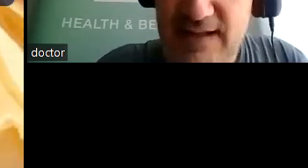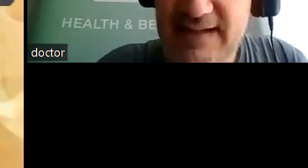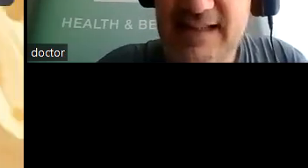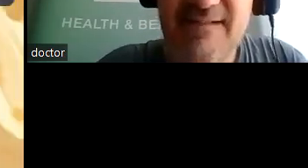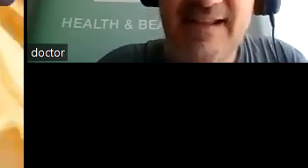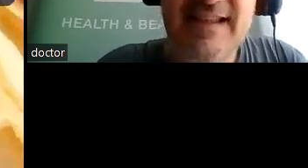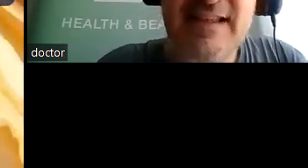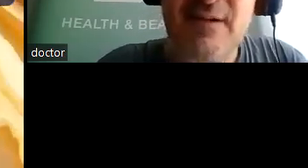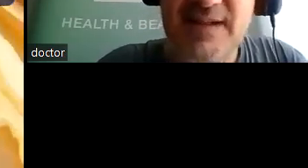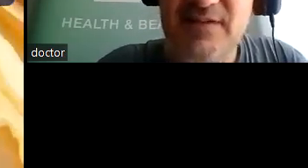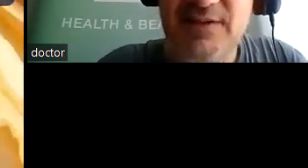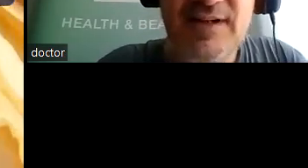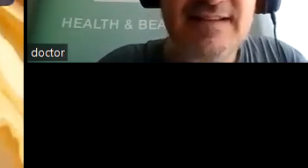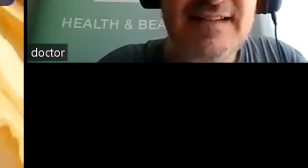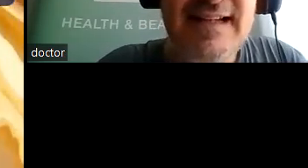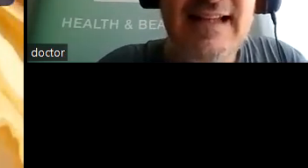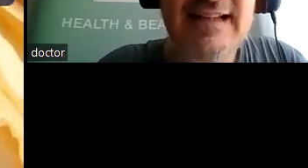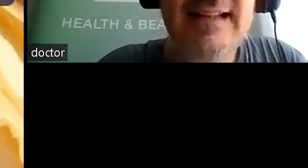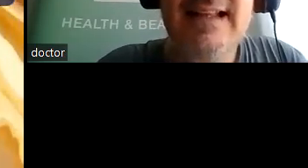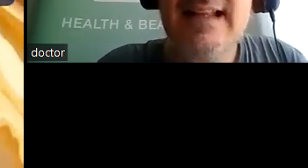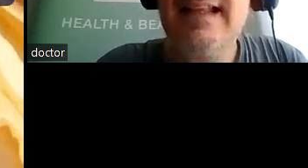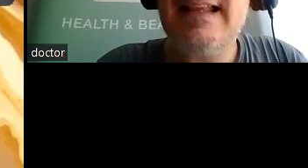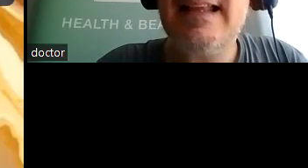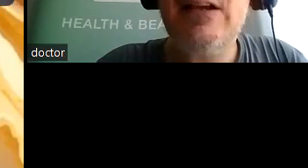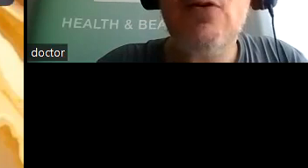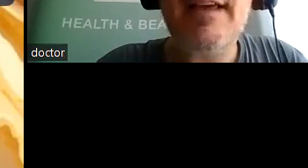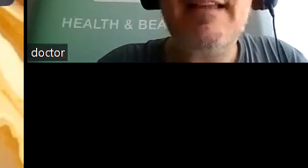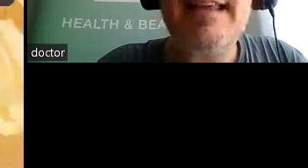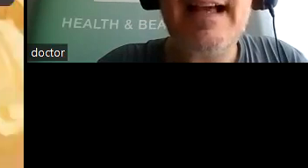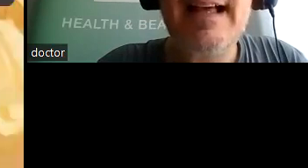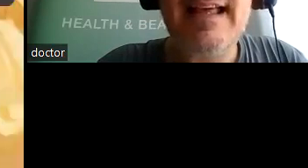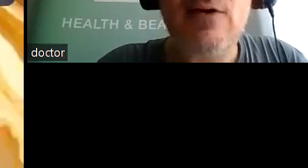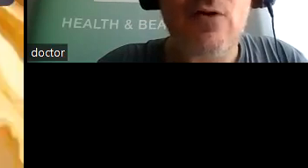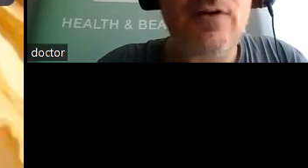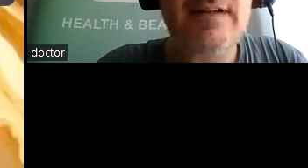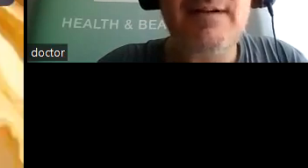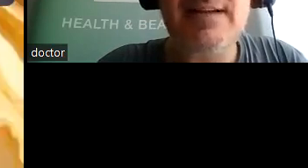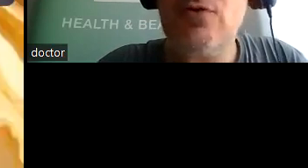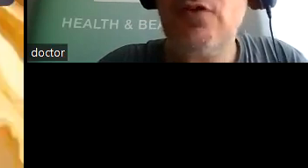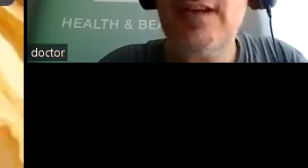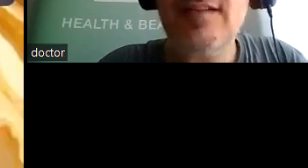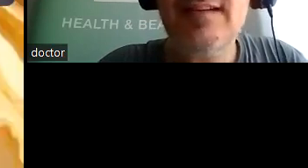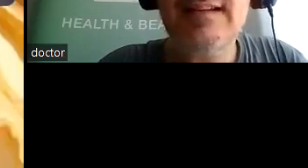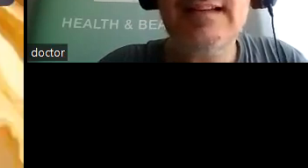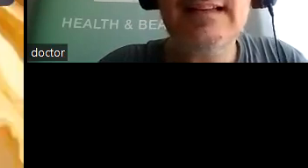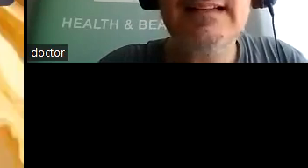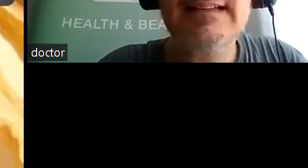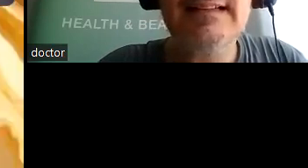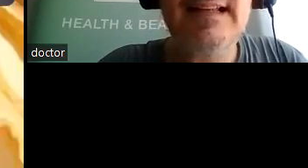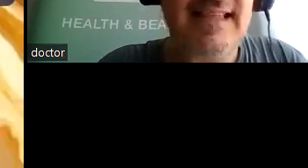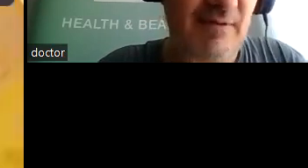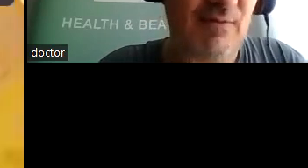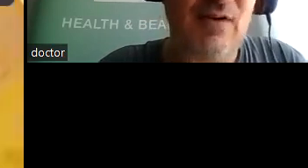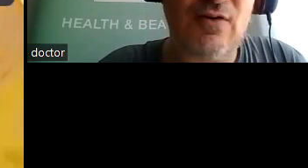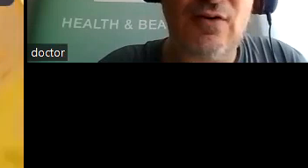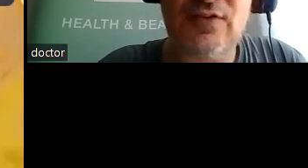Intestino irritable y enfermedad inflamatoria intestinal. Y luego queda ya colon, diverticulosis.